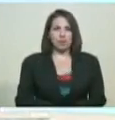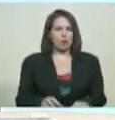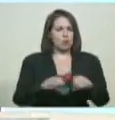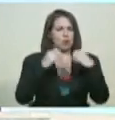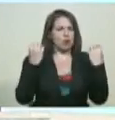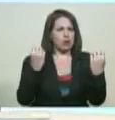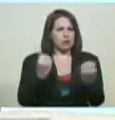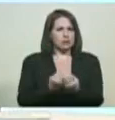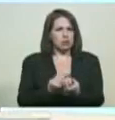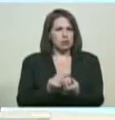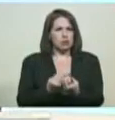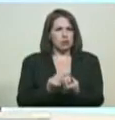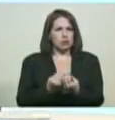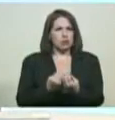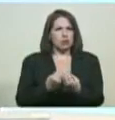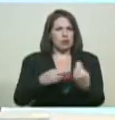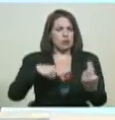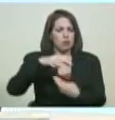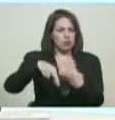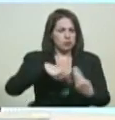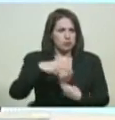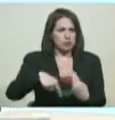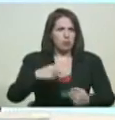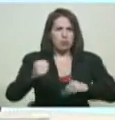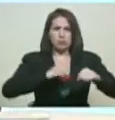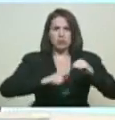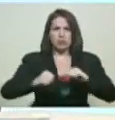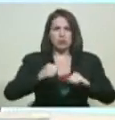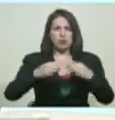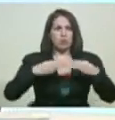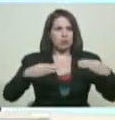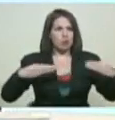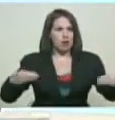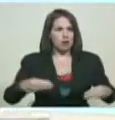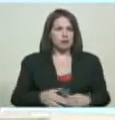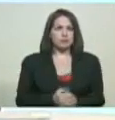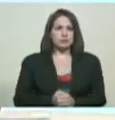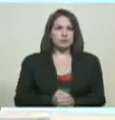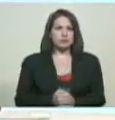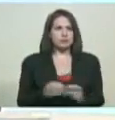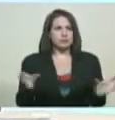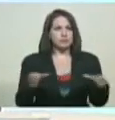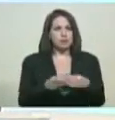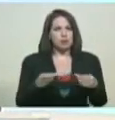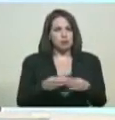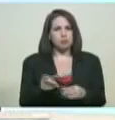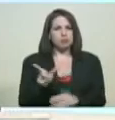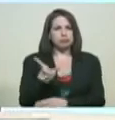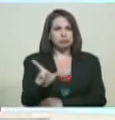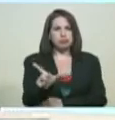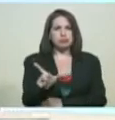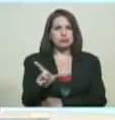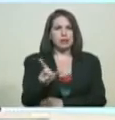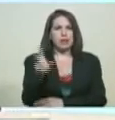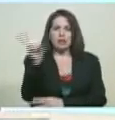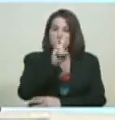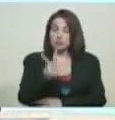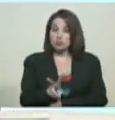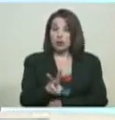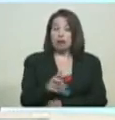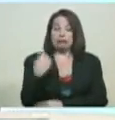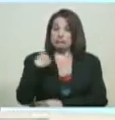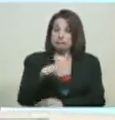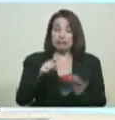revolucionaria un movimiento popular que el partido socialista unido de venezuela con 6